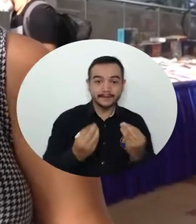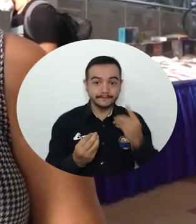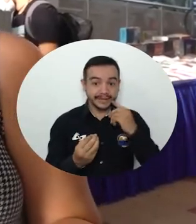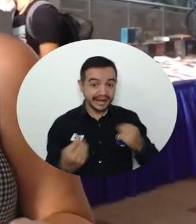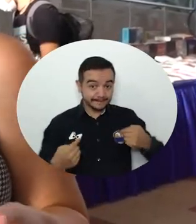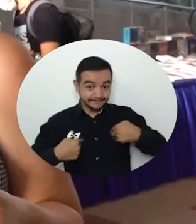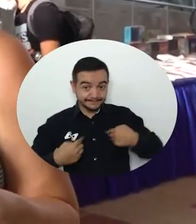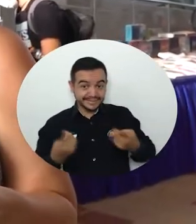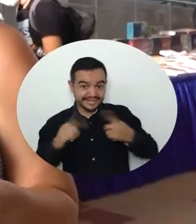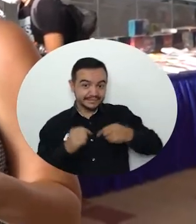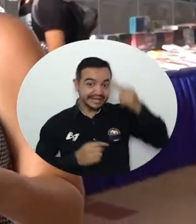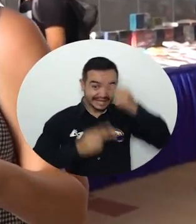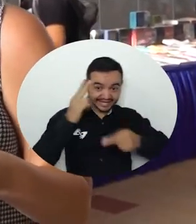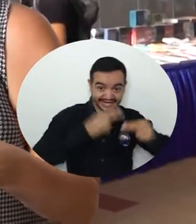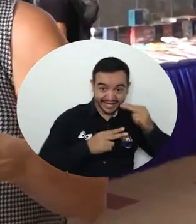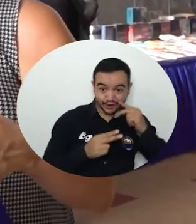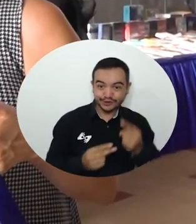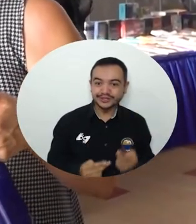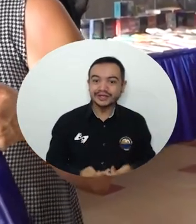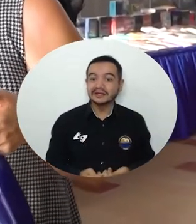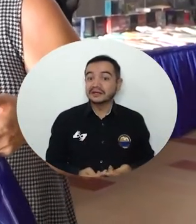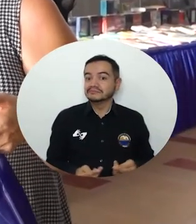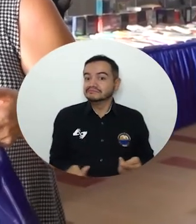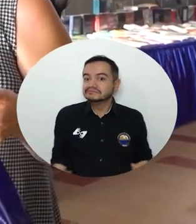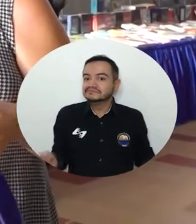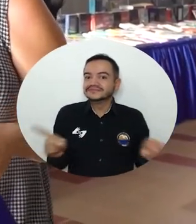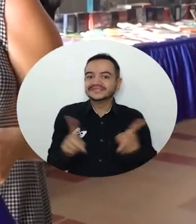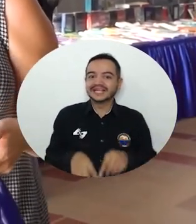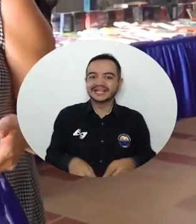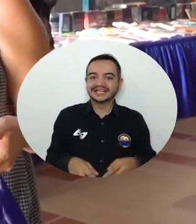para yo y para mis hijos también. Es un